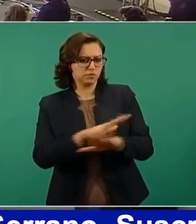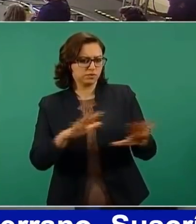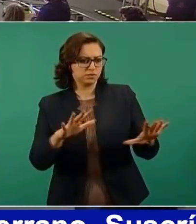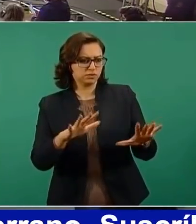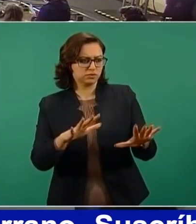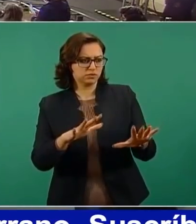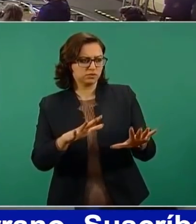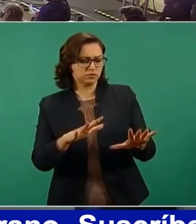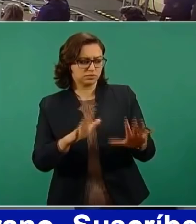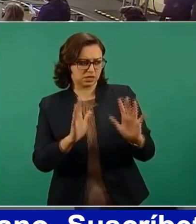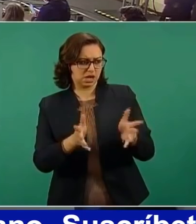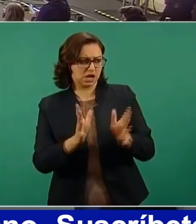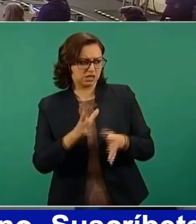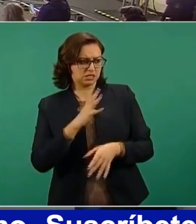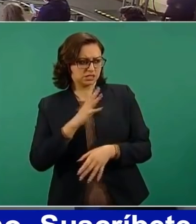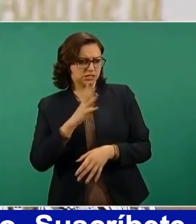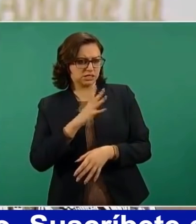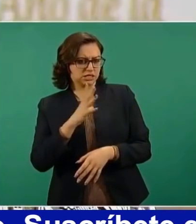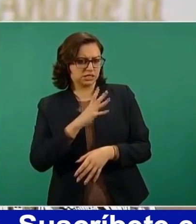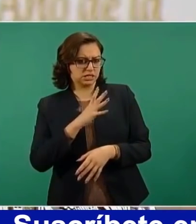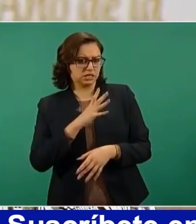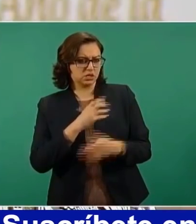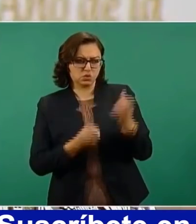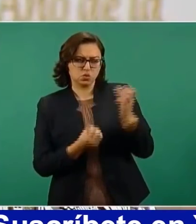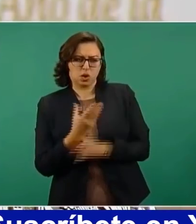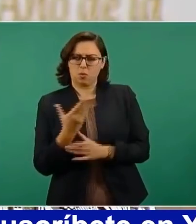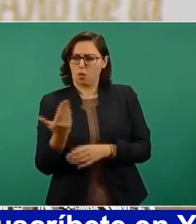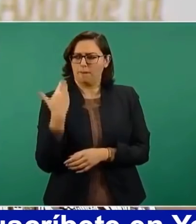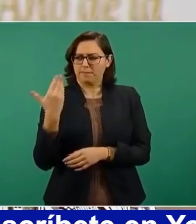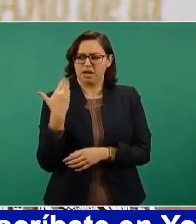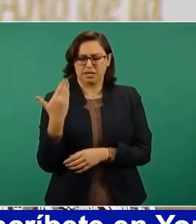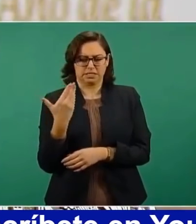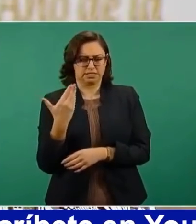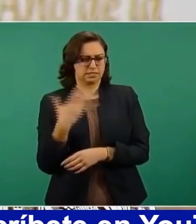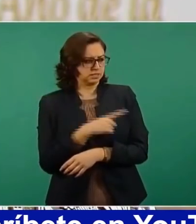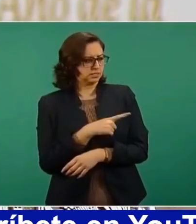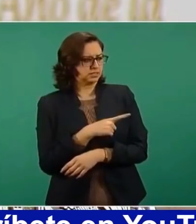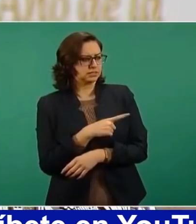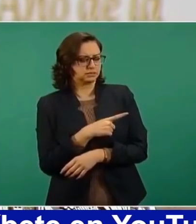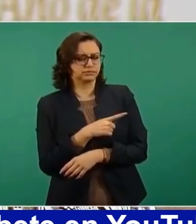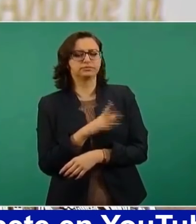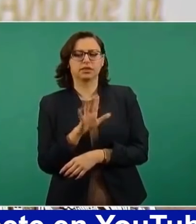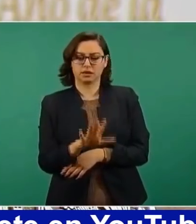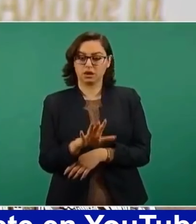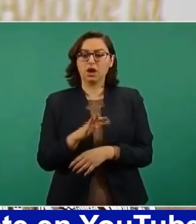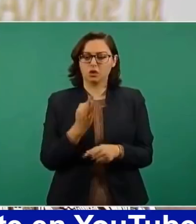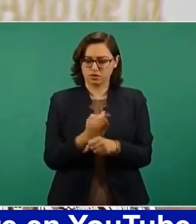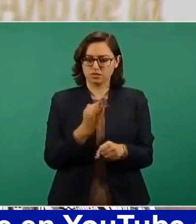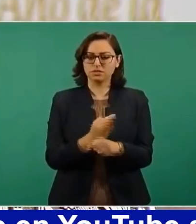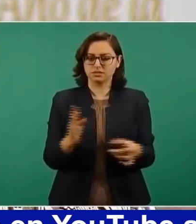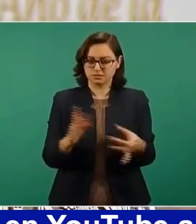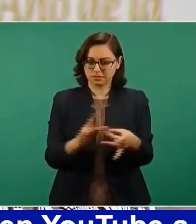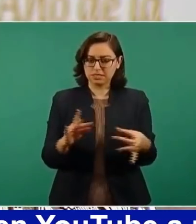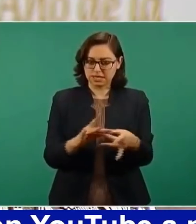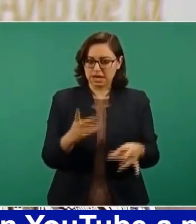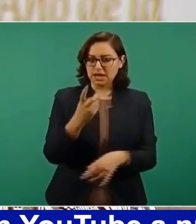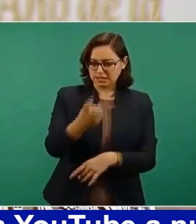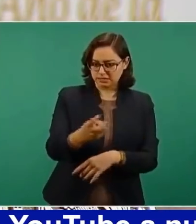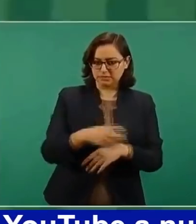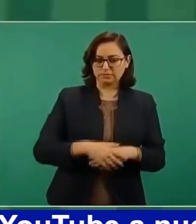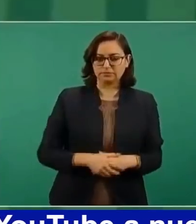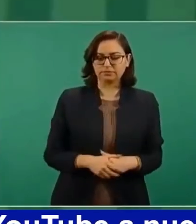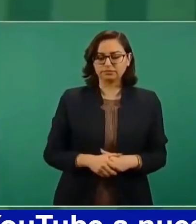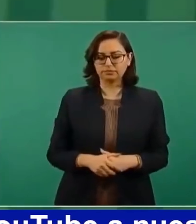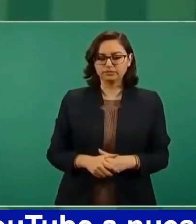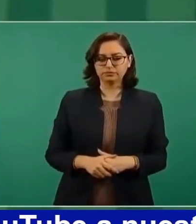No sé si lo tienes actualizado, pero ahorita vamos a ver. Entonces,